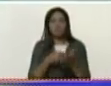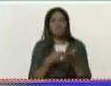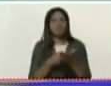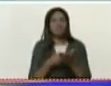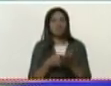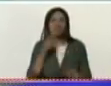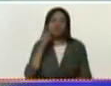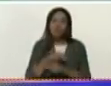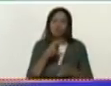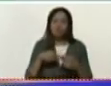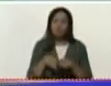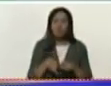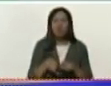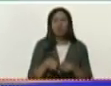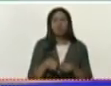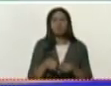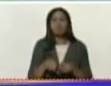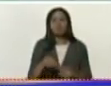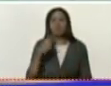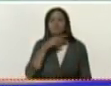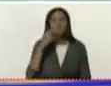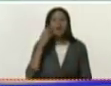y orden de Iván Duque.